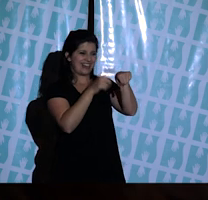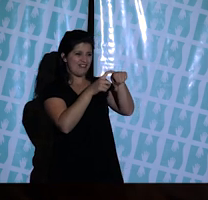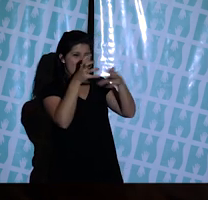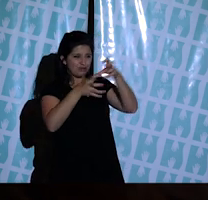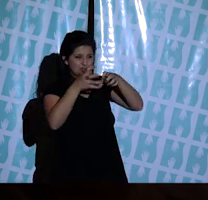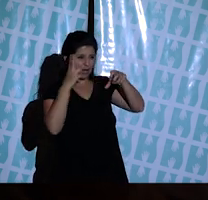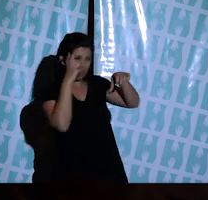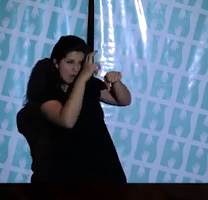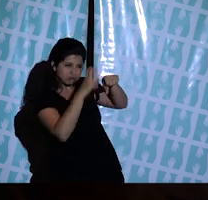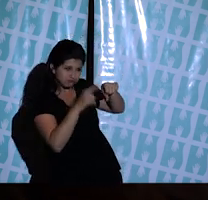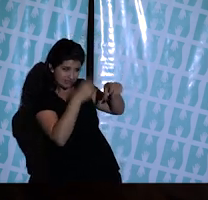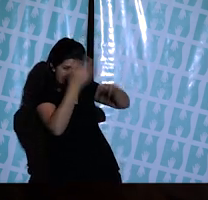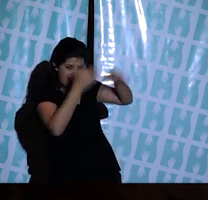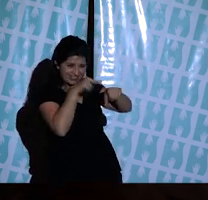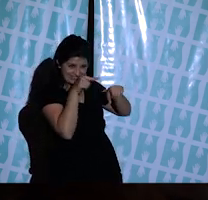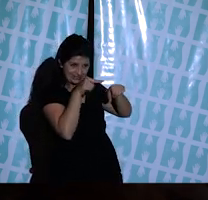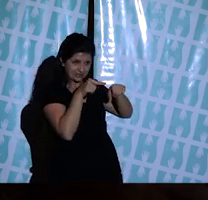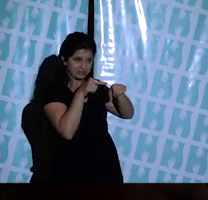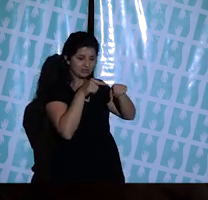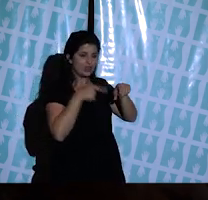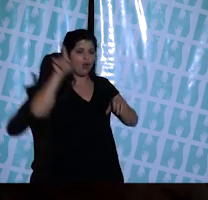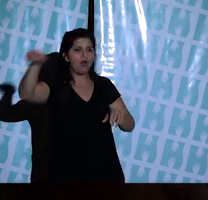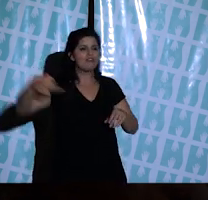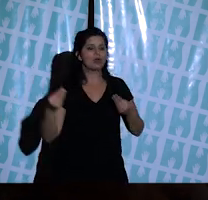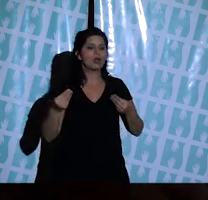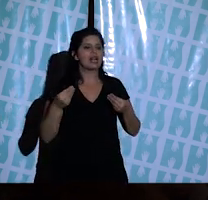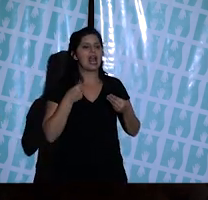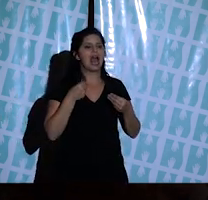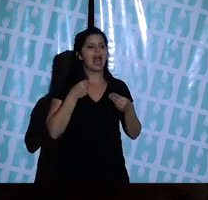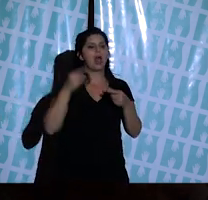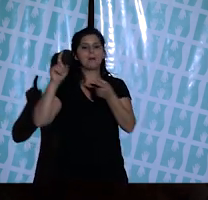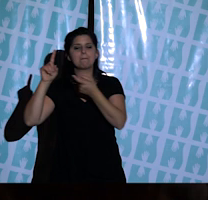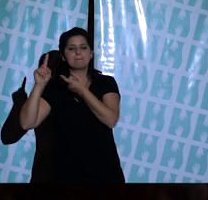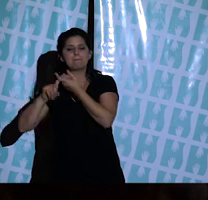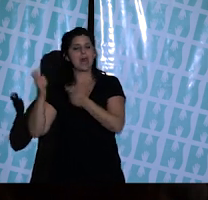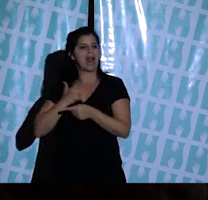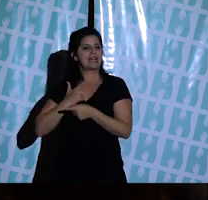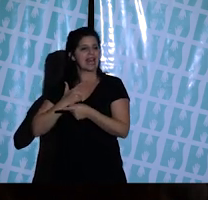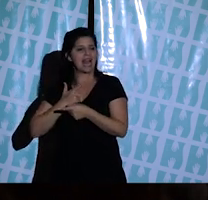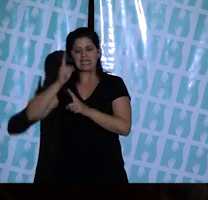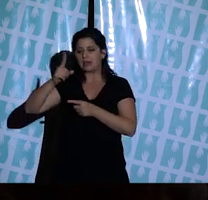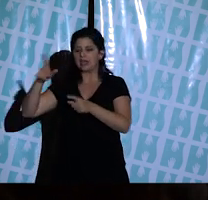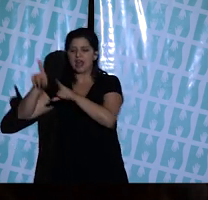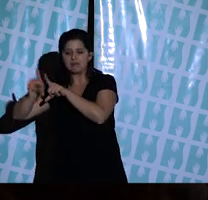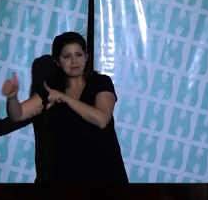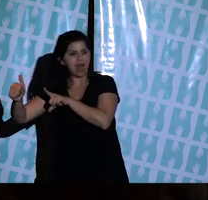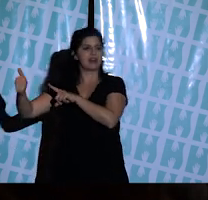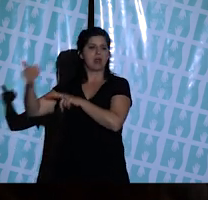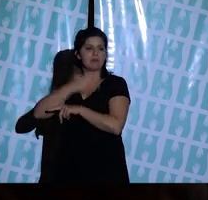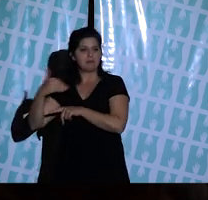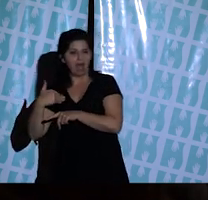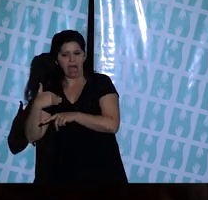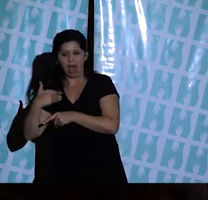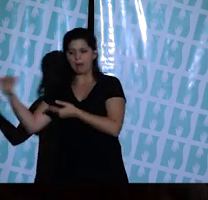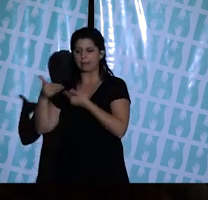cerebral. Es una persona que dice, vengo por complacer a mi pareja y por la presión de mi madre y mis hermanas, pero no creo que